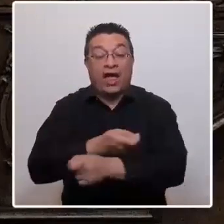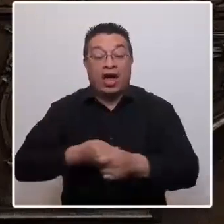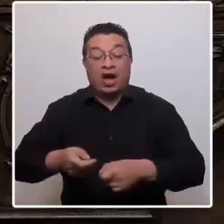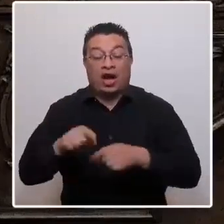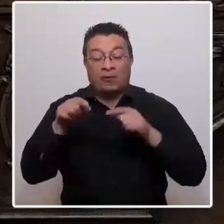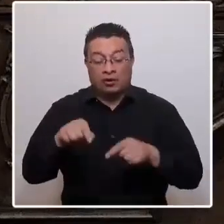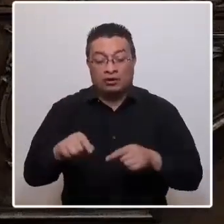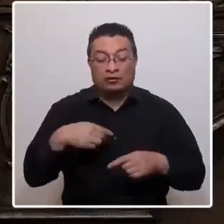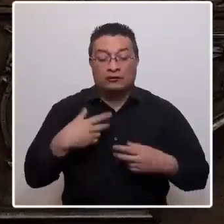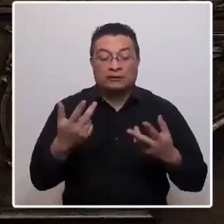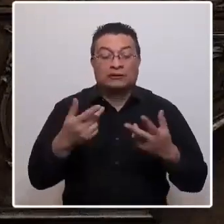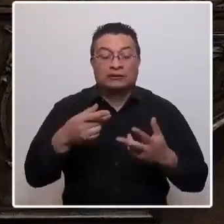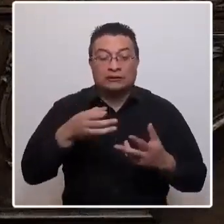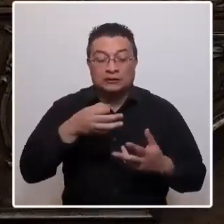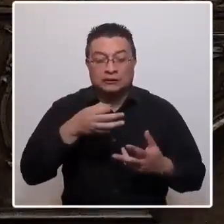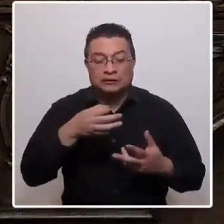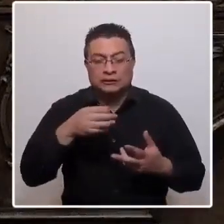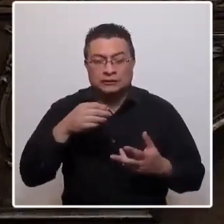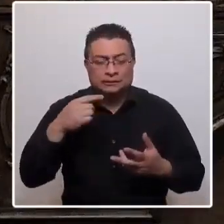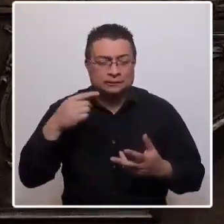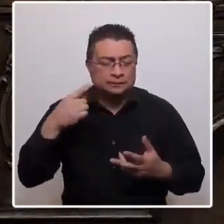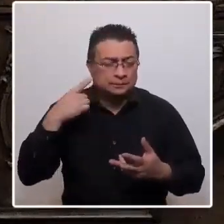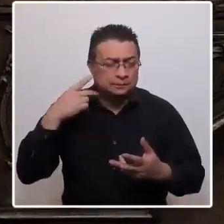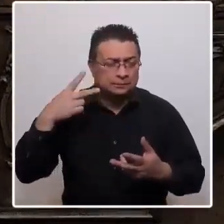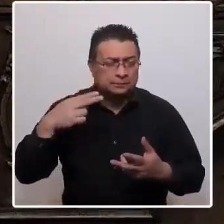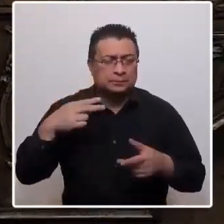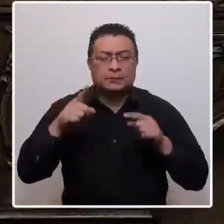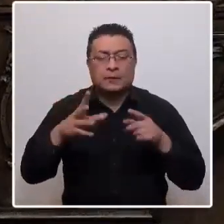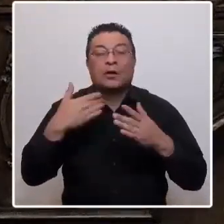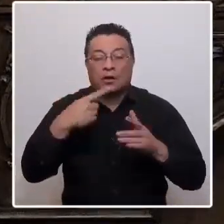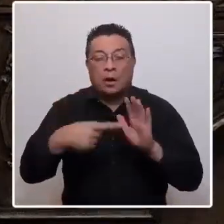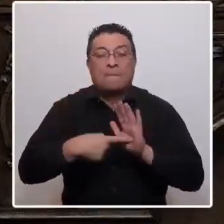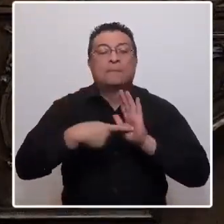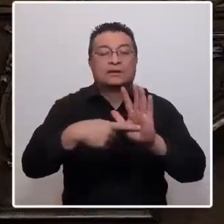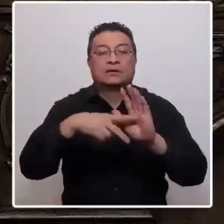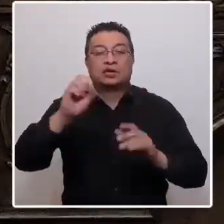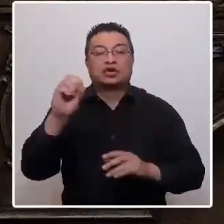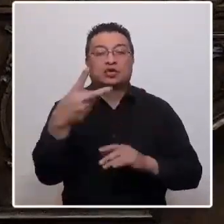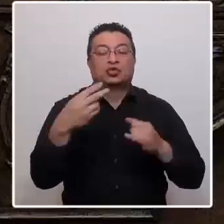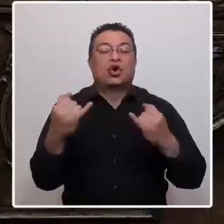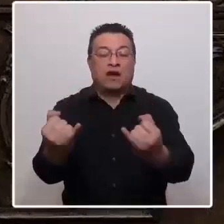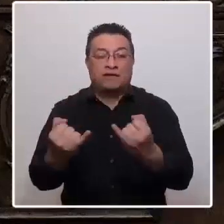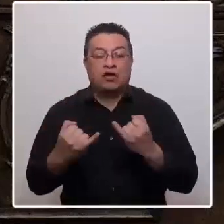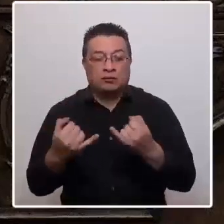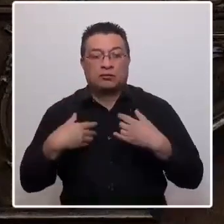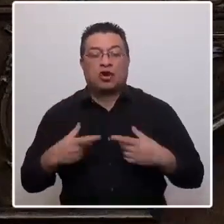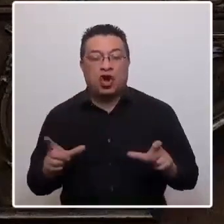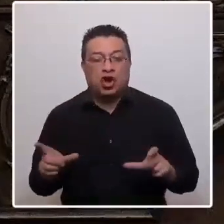Juan José Martí, les venimos a presentar el segundo informe de nuestra